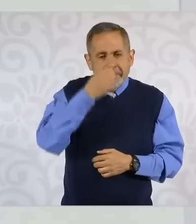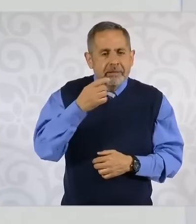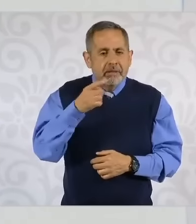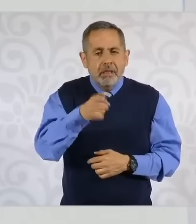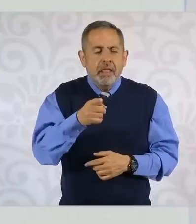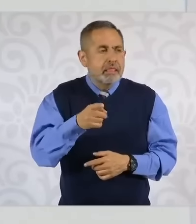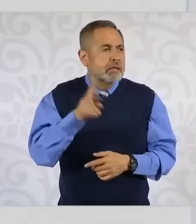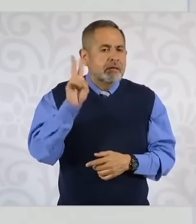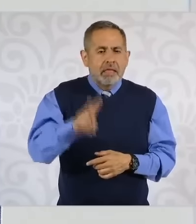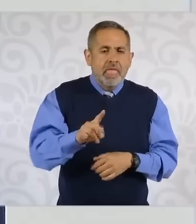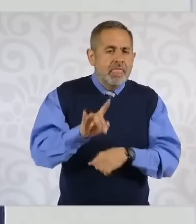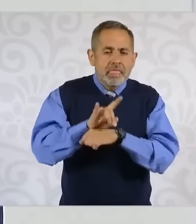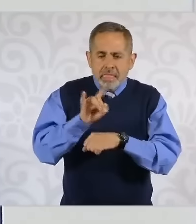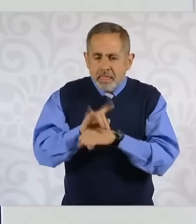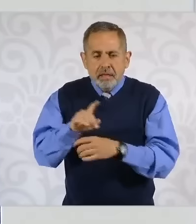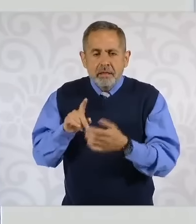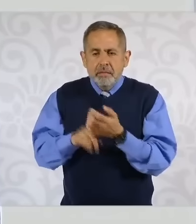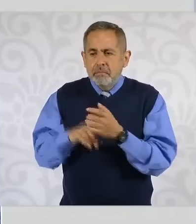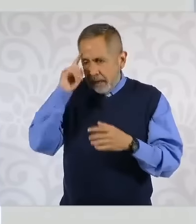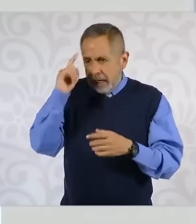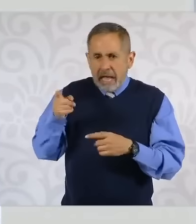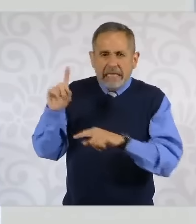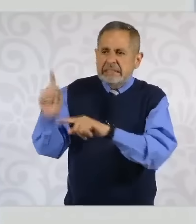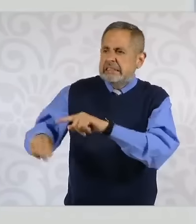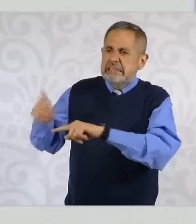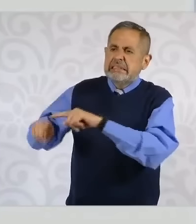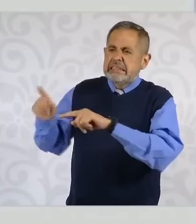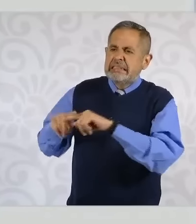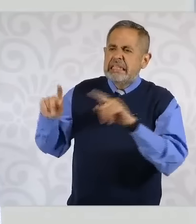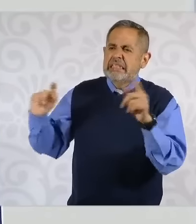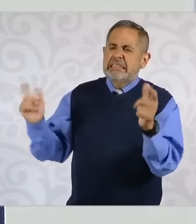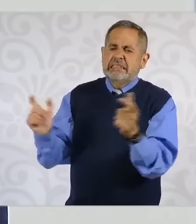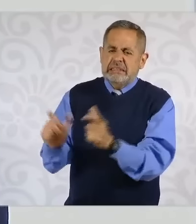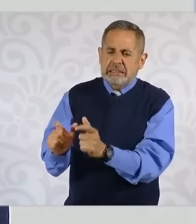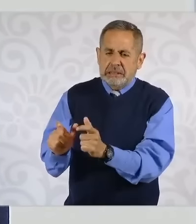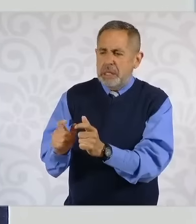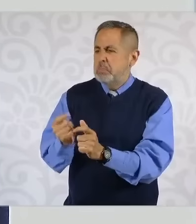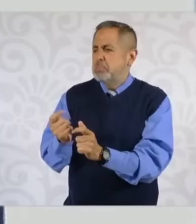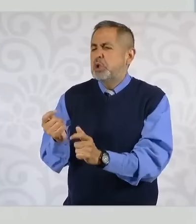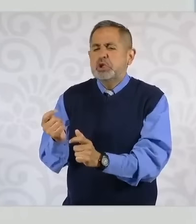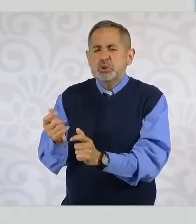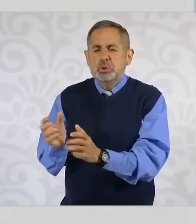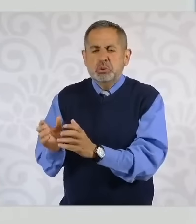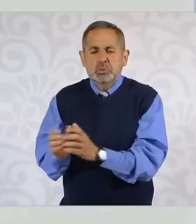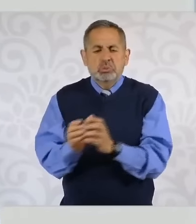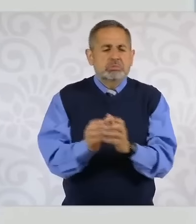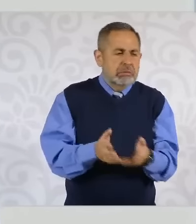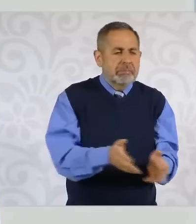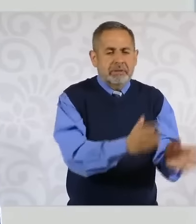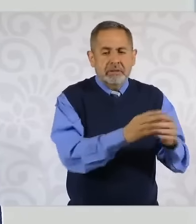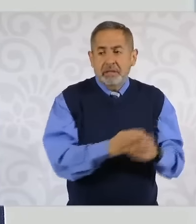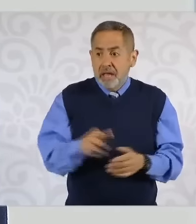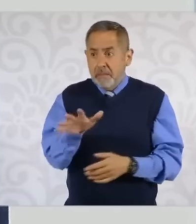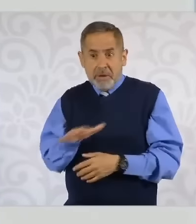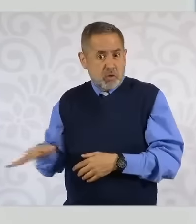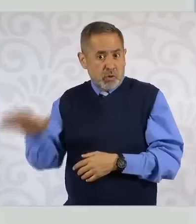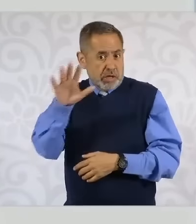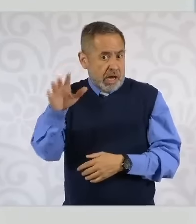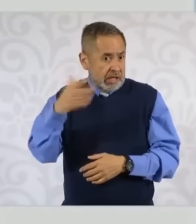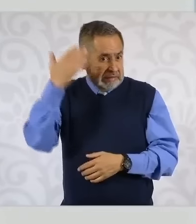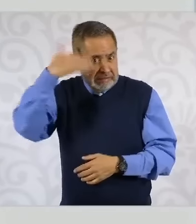que un embudo, y no es que los estudiantes no estuvieran preparados,